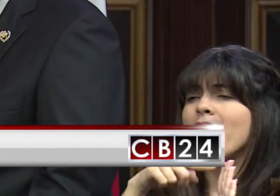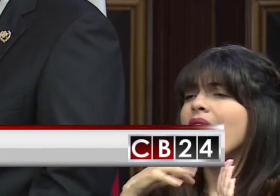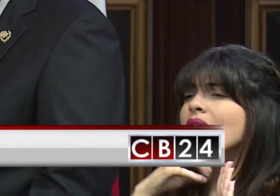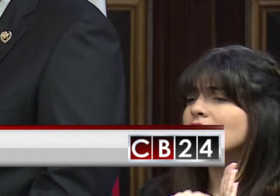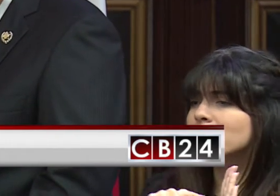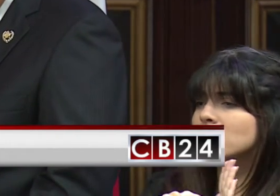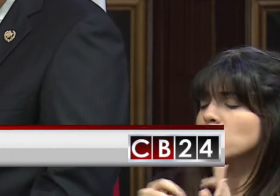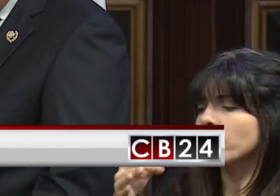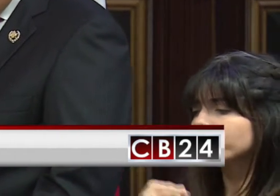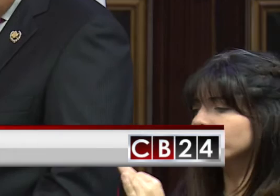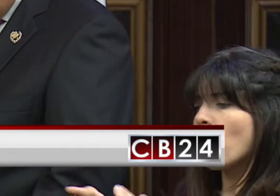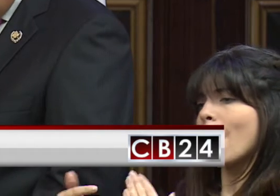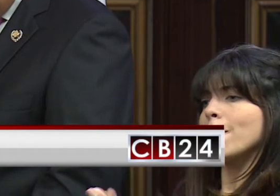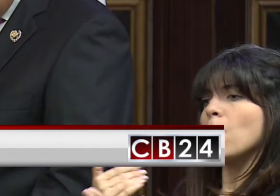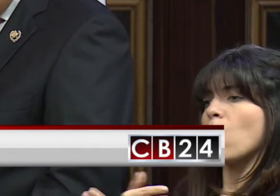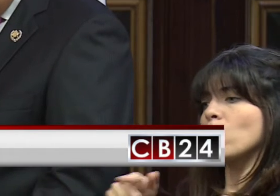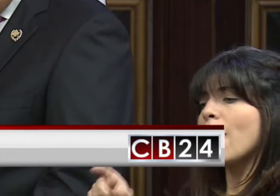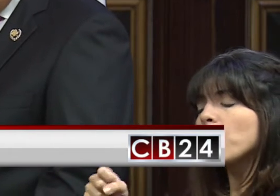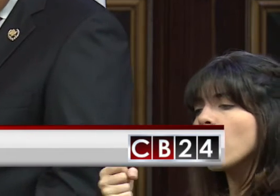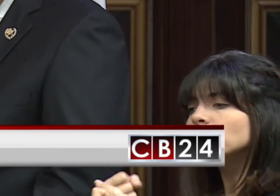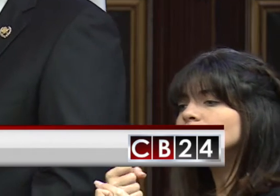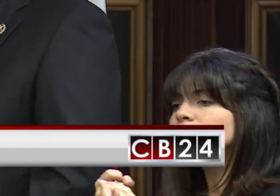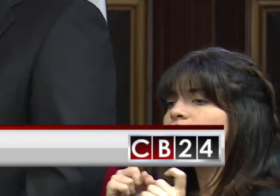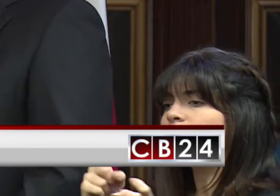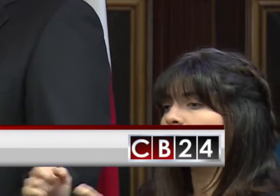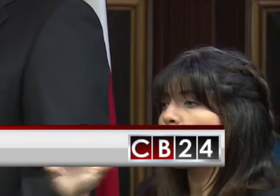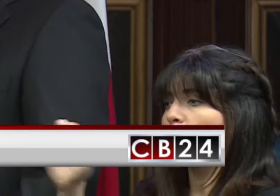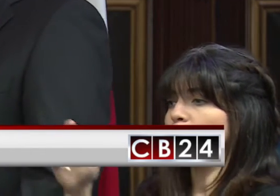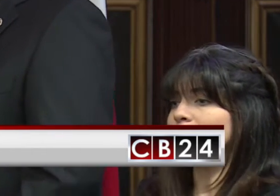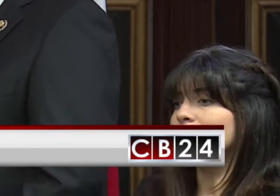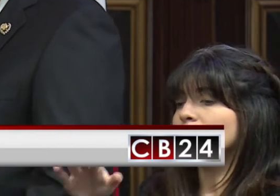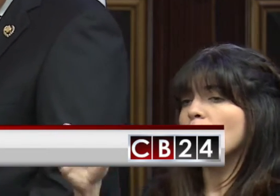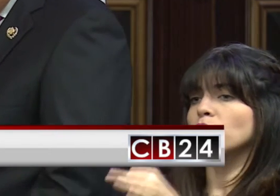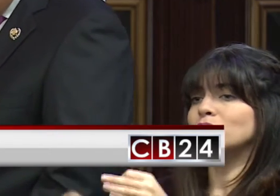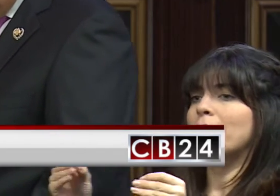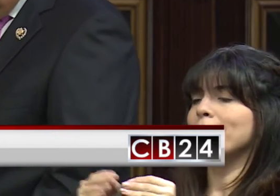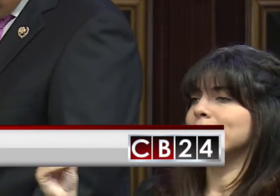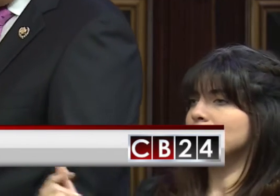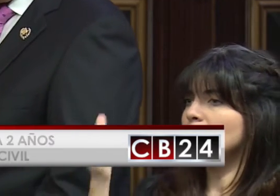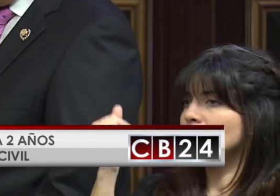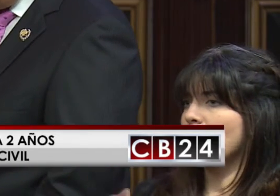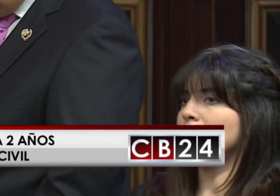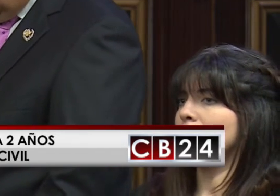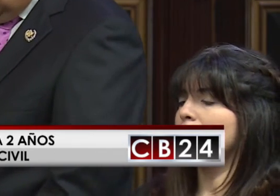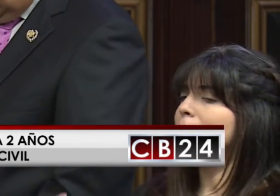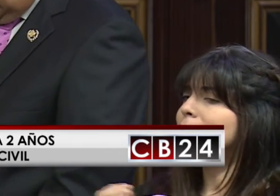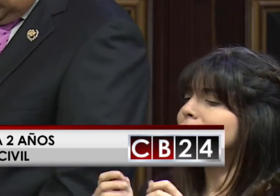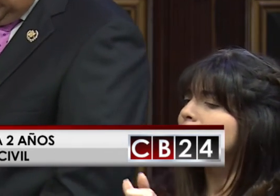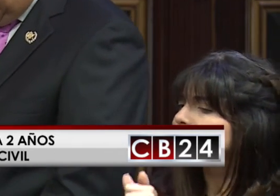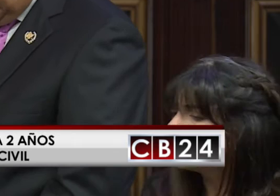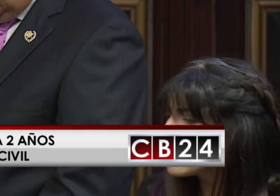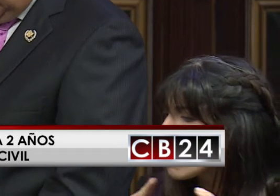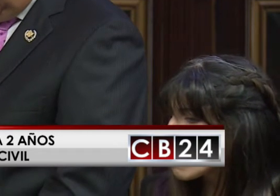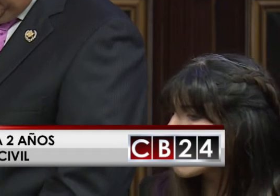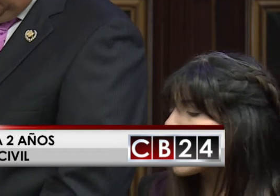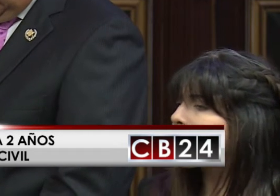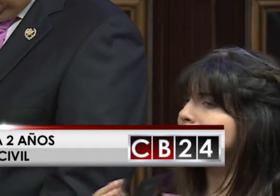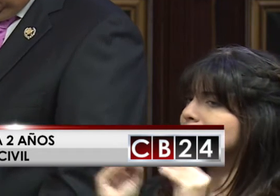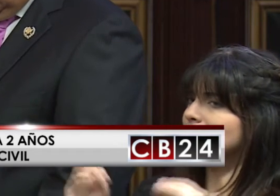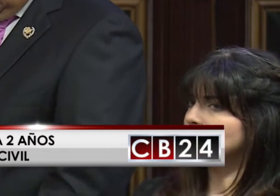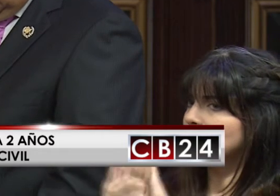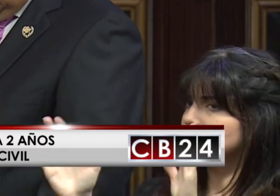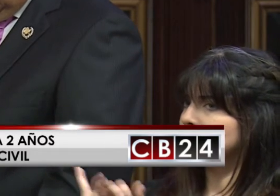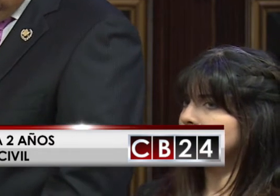otros modernos que contribuyan a dotar a Costa Rica de una justicia más rápida, más humana y más